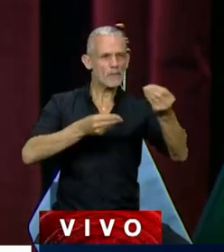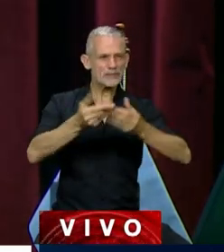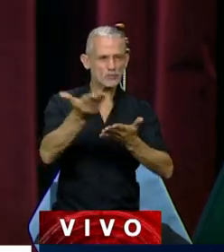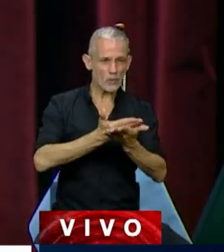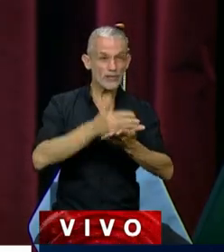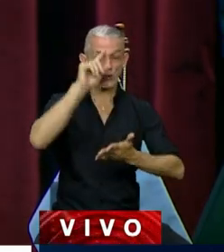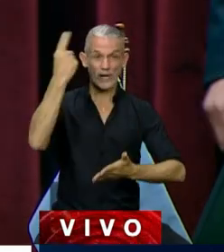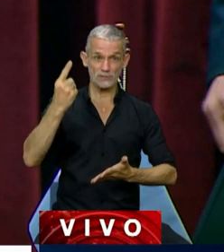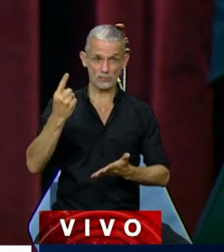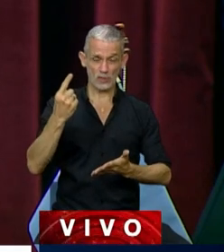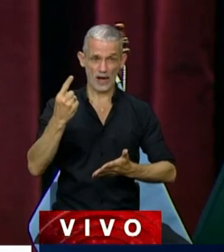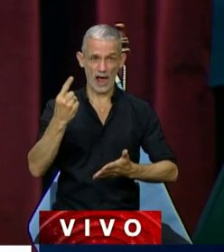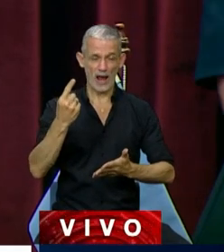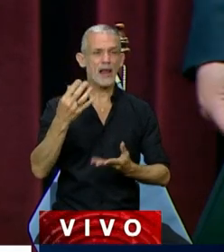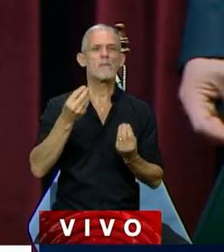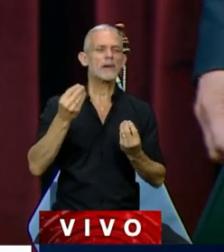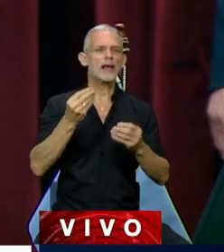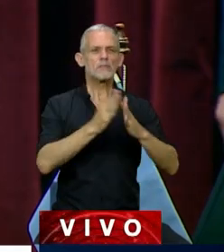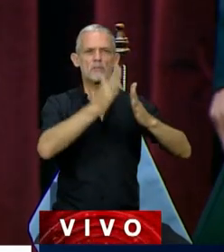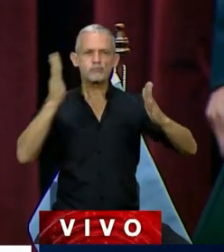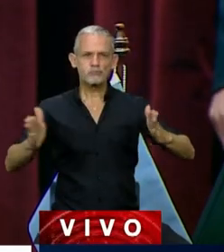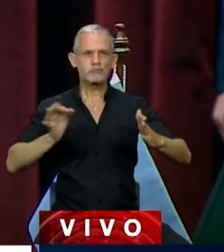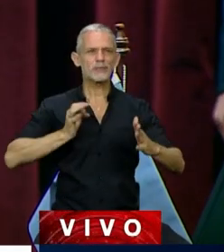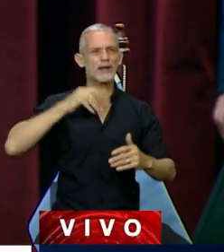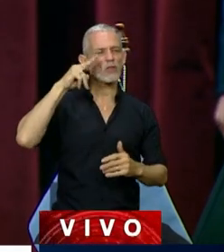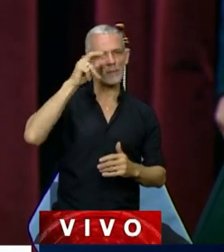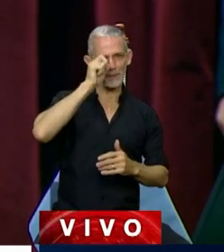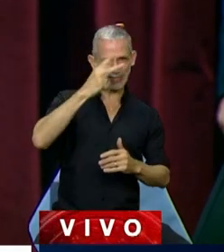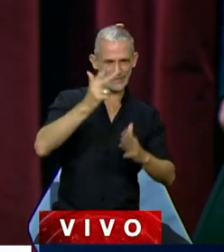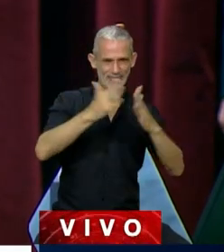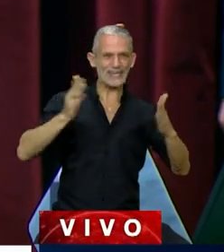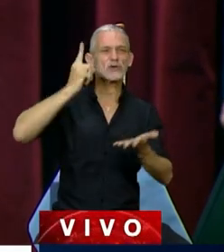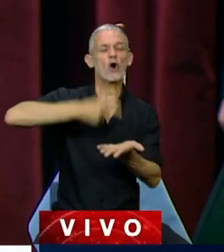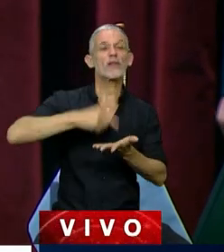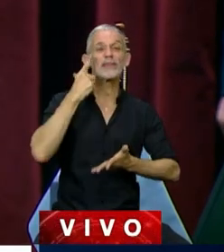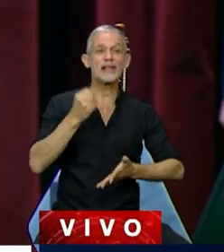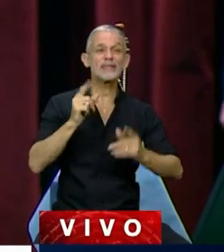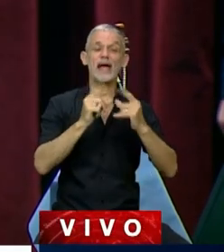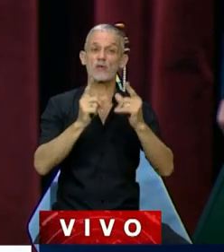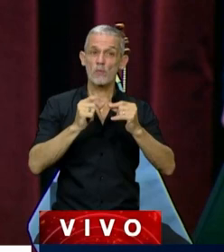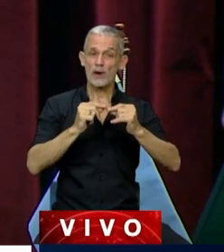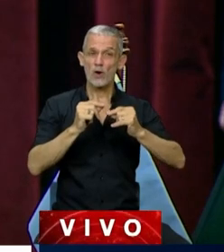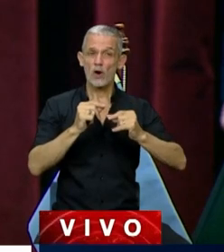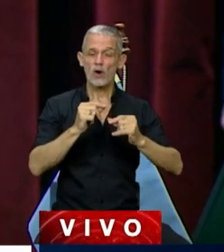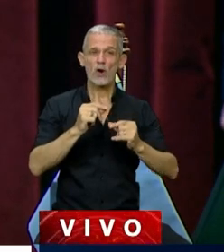presupuesto nacional para el ejercicio 2023, orden del día número